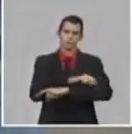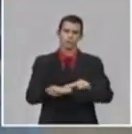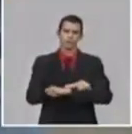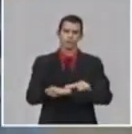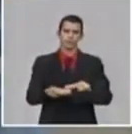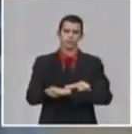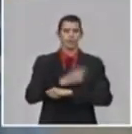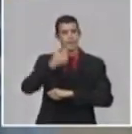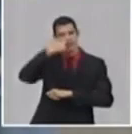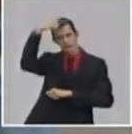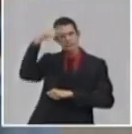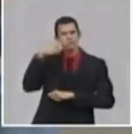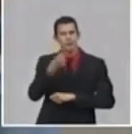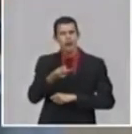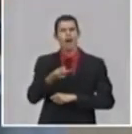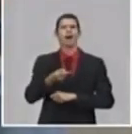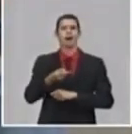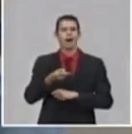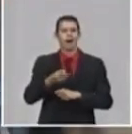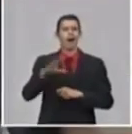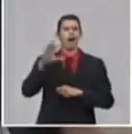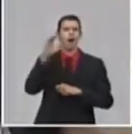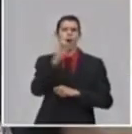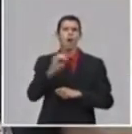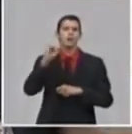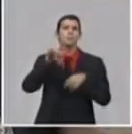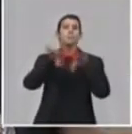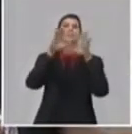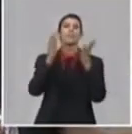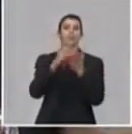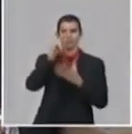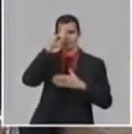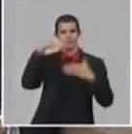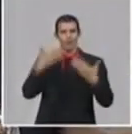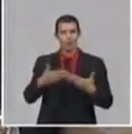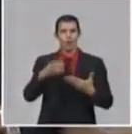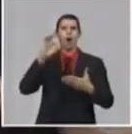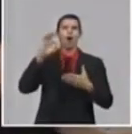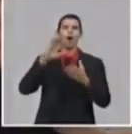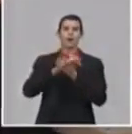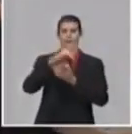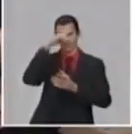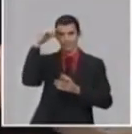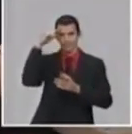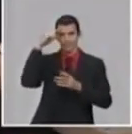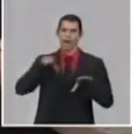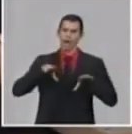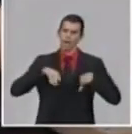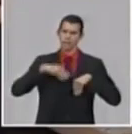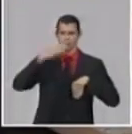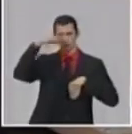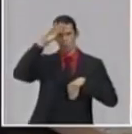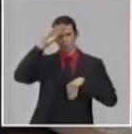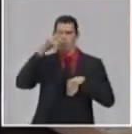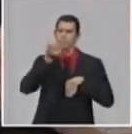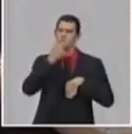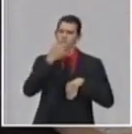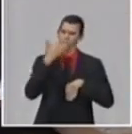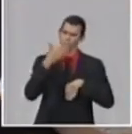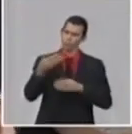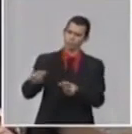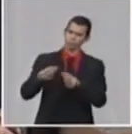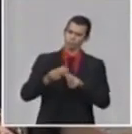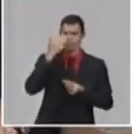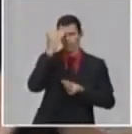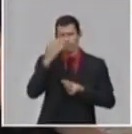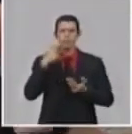exactamente, ahí se encuentran los interferones. Aquí después han, debo decir, ¿no? Después que han aparecido entrevistas, algunas